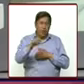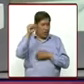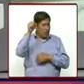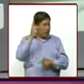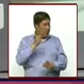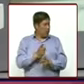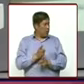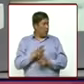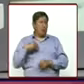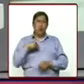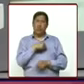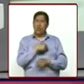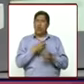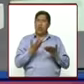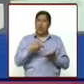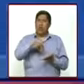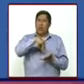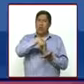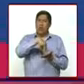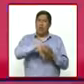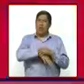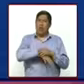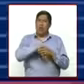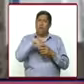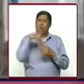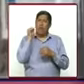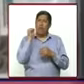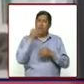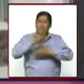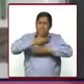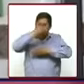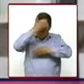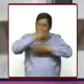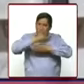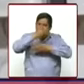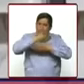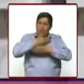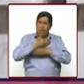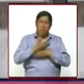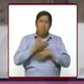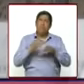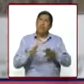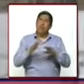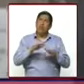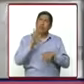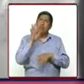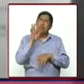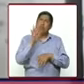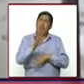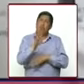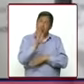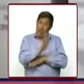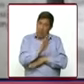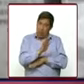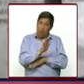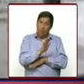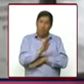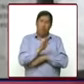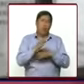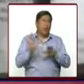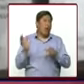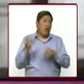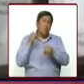Exactamente, y estamos parados afuera de lo que es la ventanilla única, donde aproximadamente a las 5 de la tarde, Miriam,